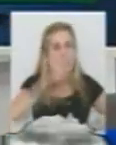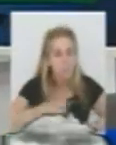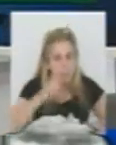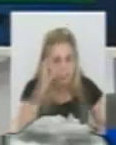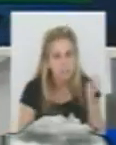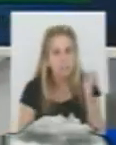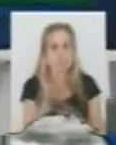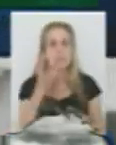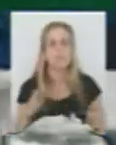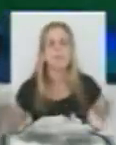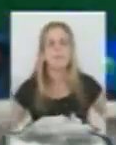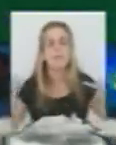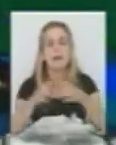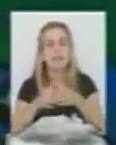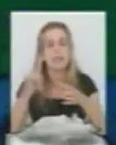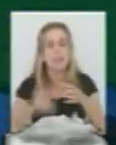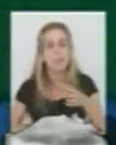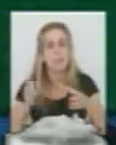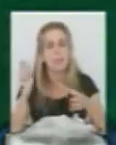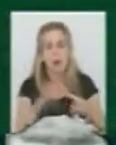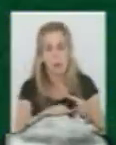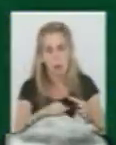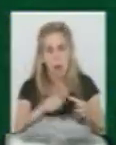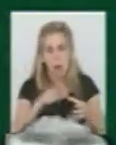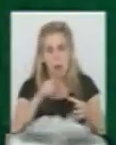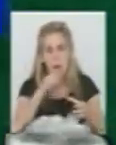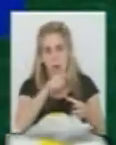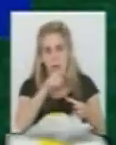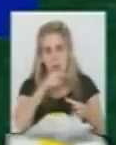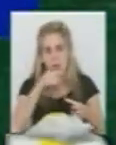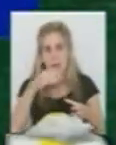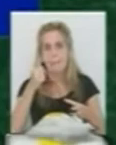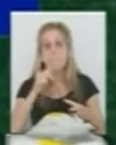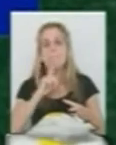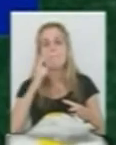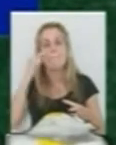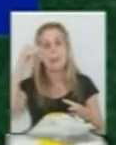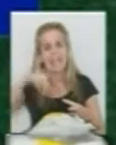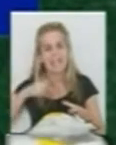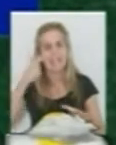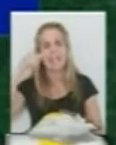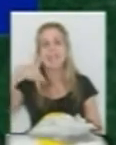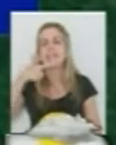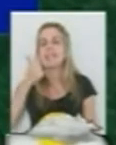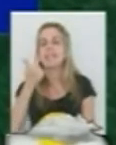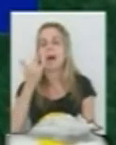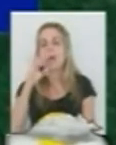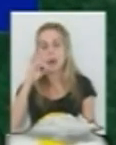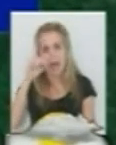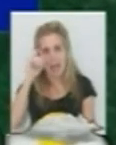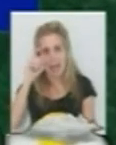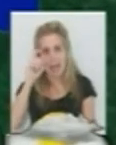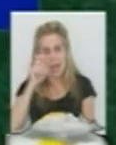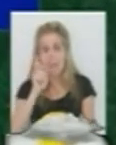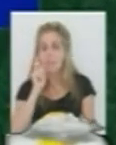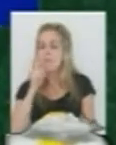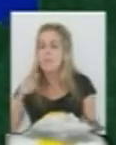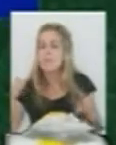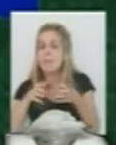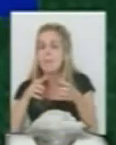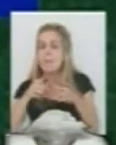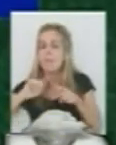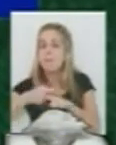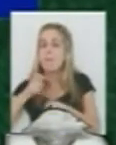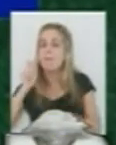viene, saben, mi partido. No el mío. Martín Insaurralde. Martín Insaurralde, el partido de mí, el